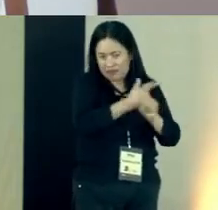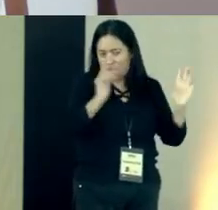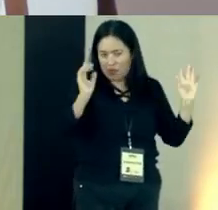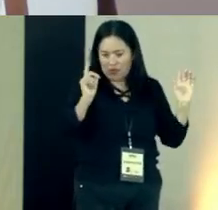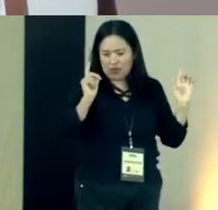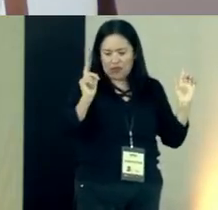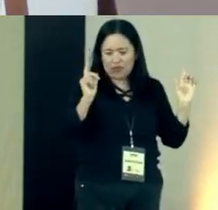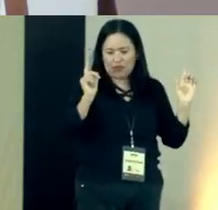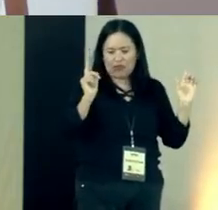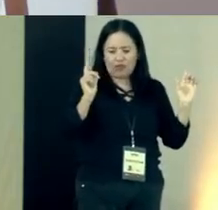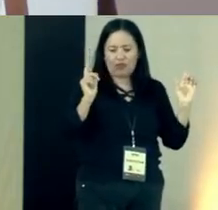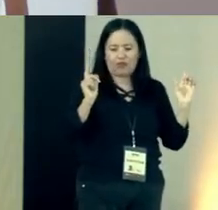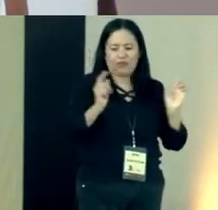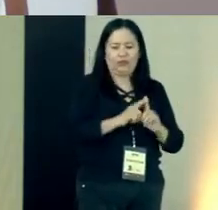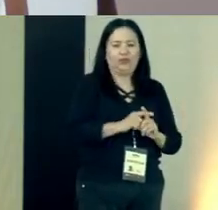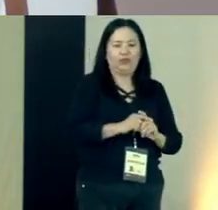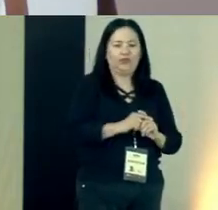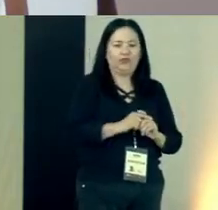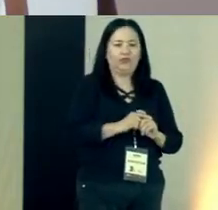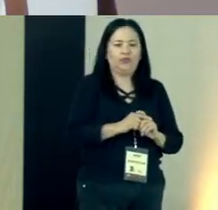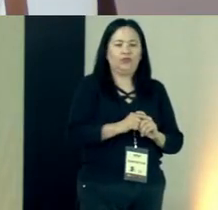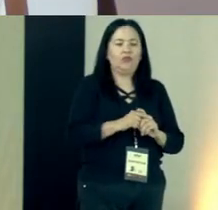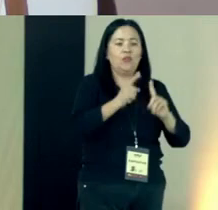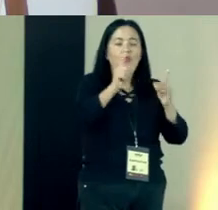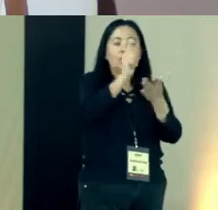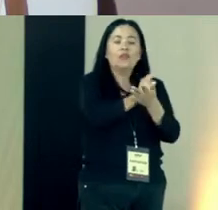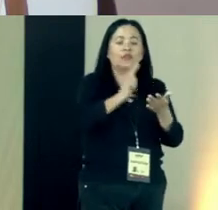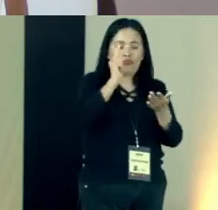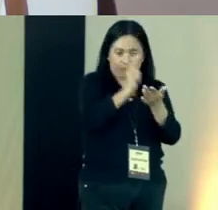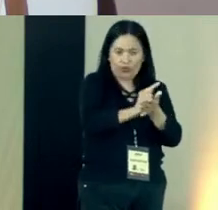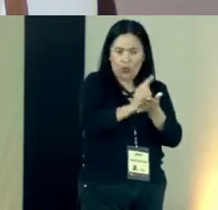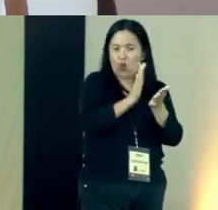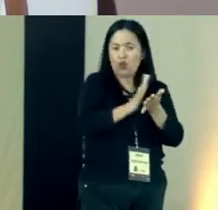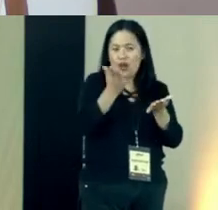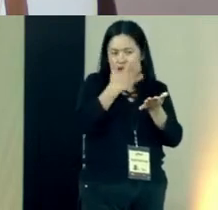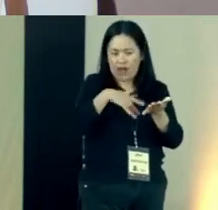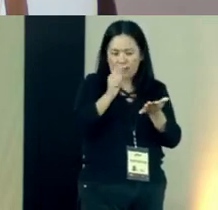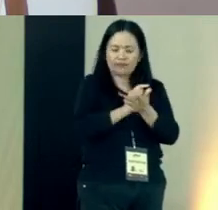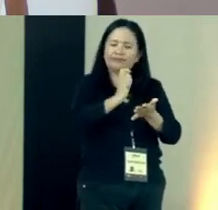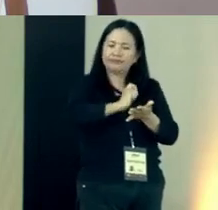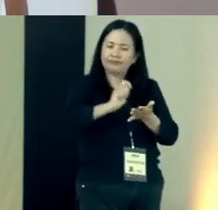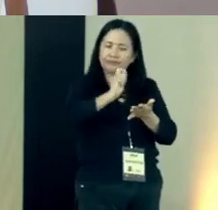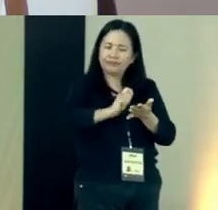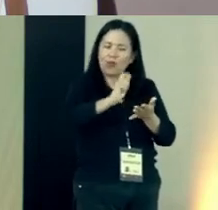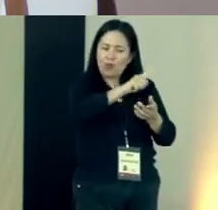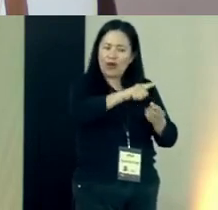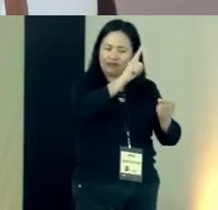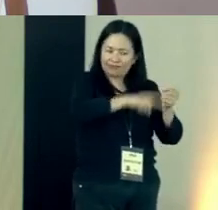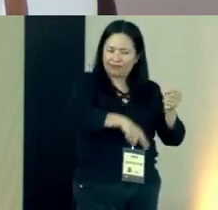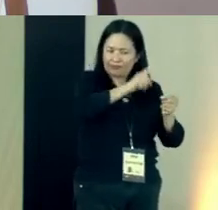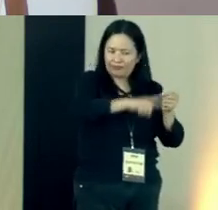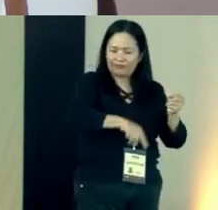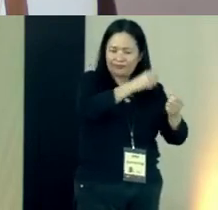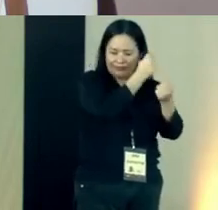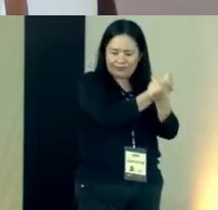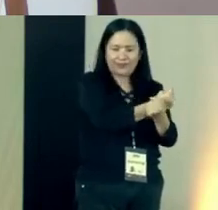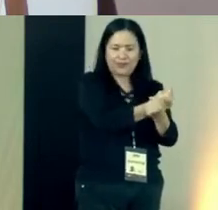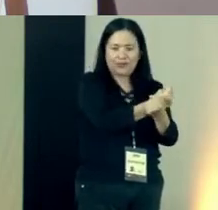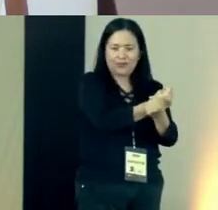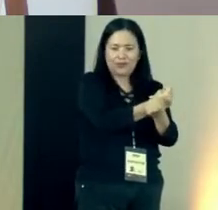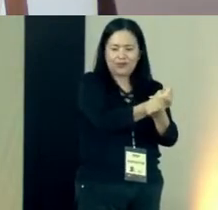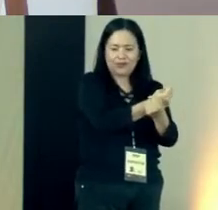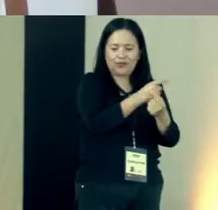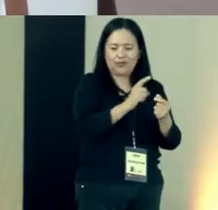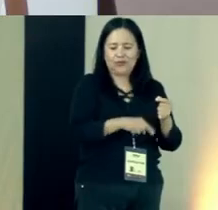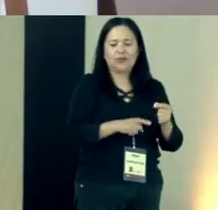pero bueno, que era como una especie de ley que se estaba haciendo como para transitar hacia la abolición y calmar un poco